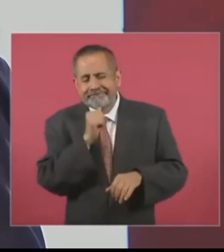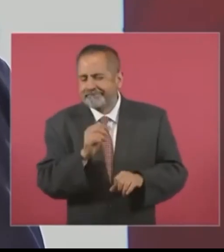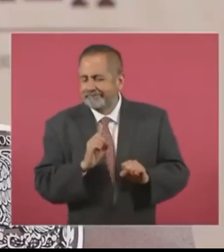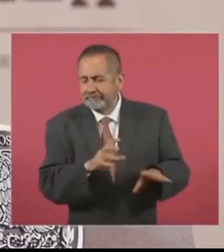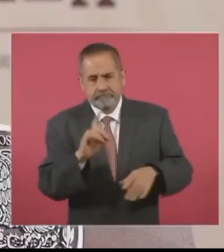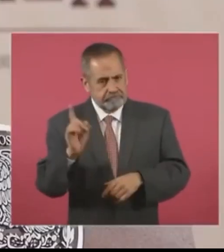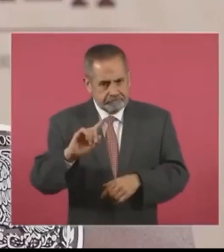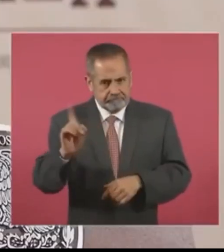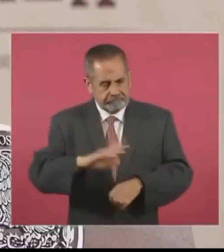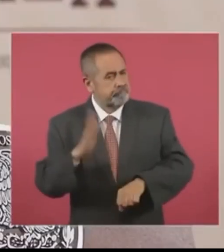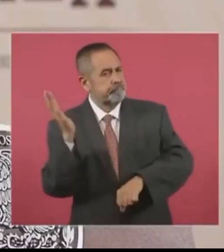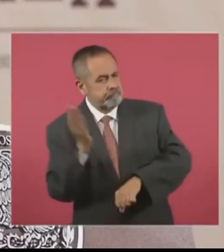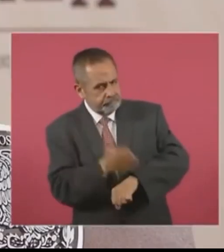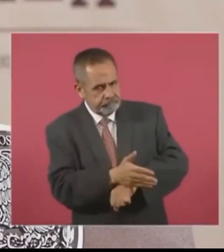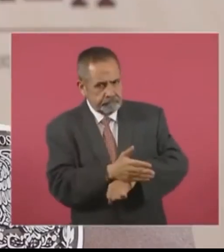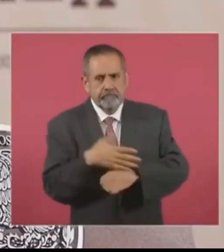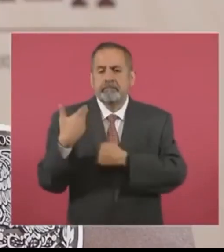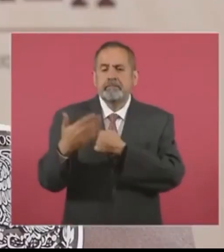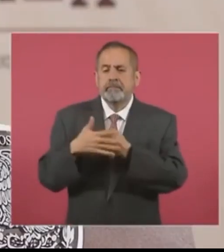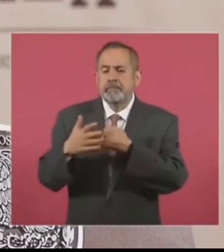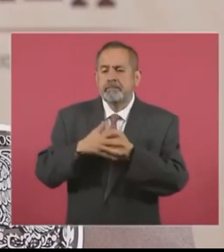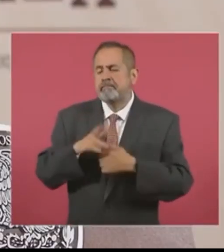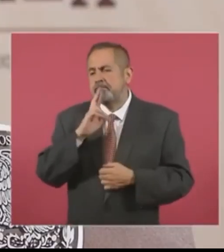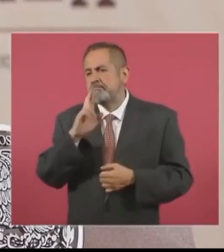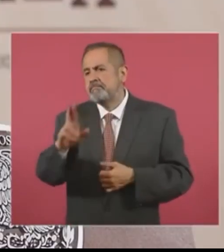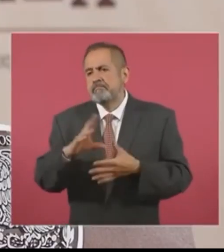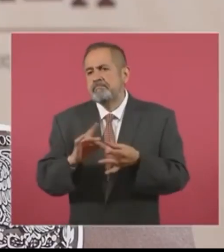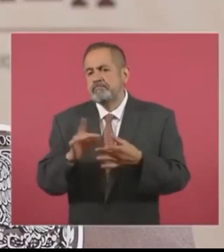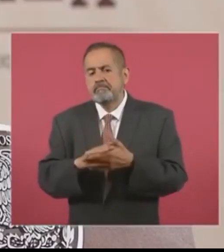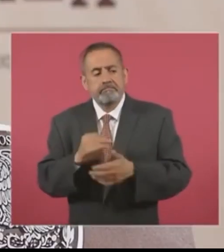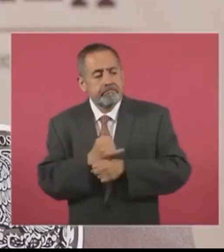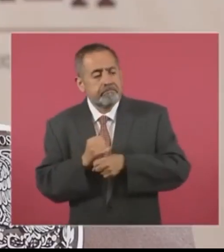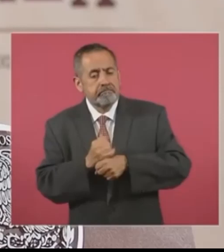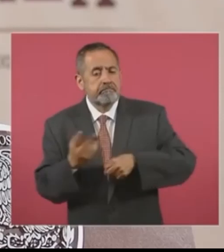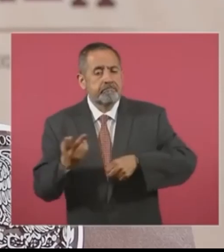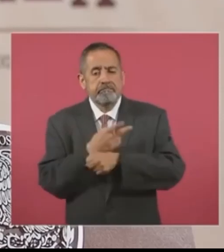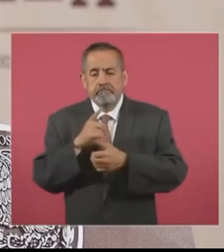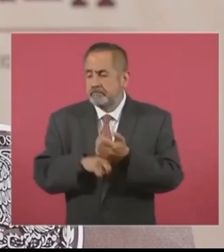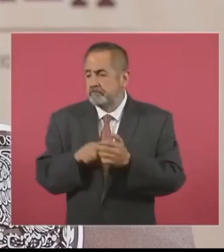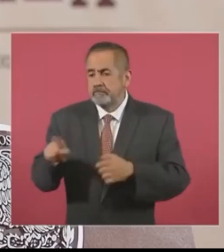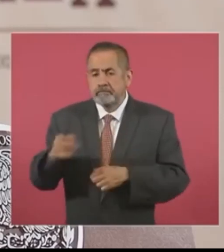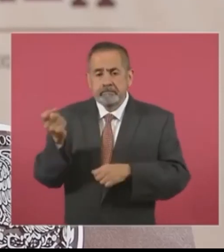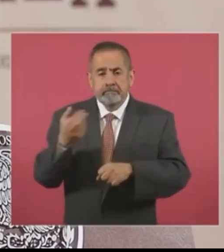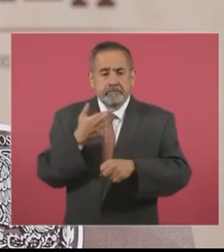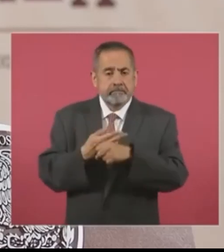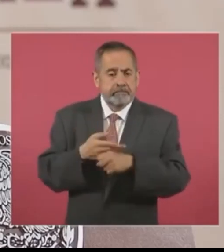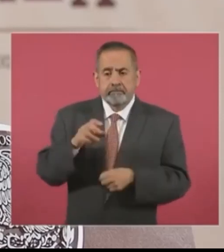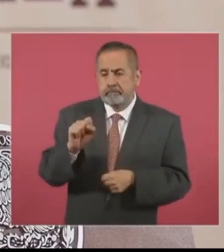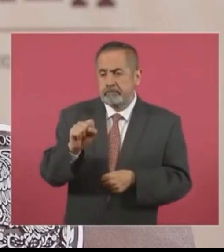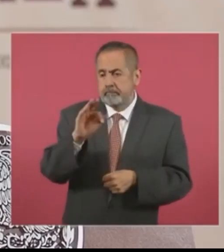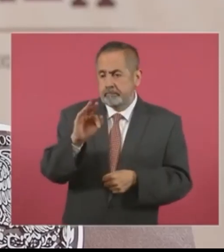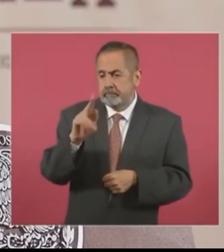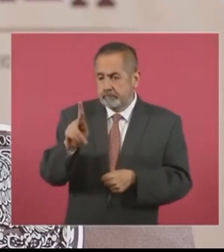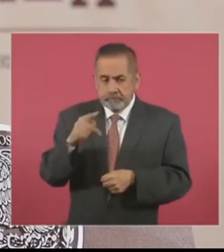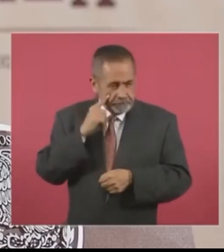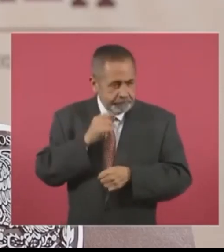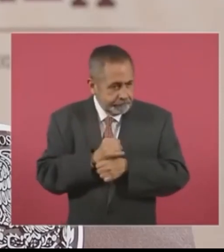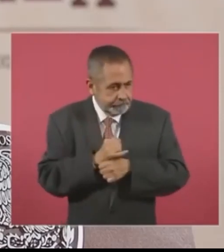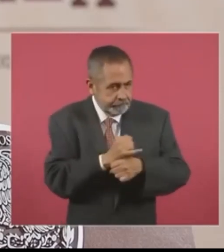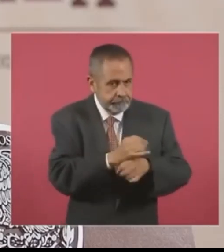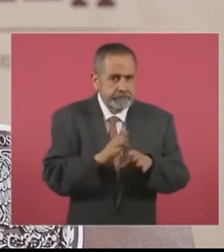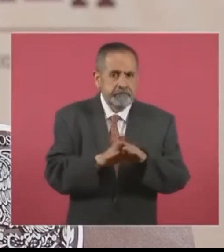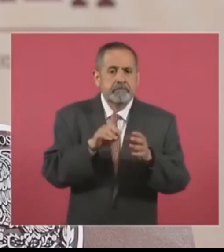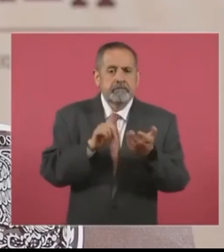adelante se darán los resultados de las investigaciones realizadas por la Secretaría de la Función Pública en la